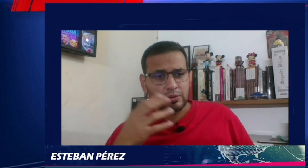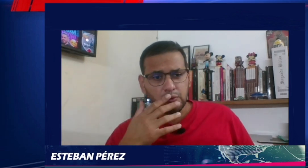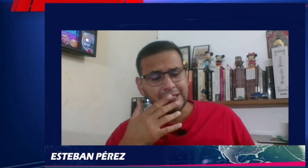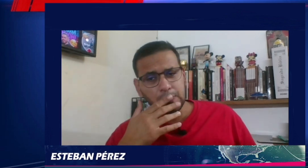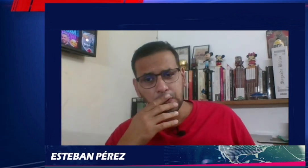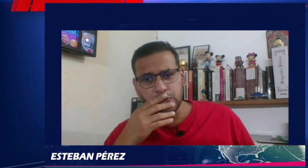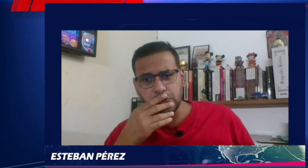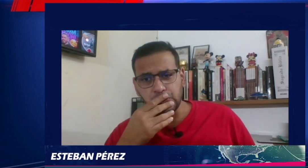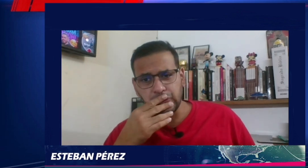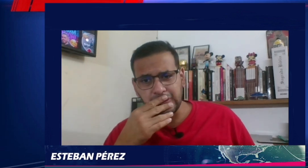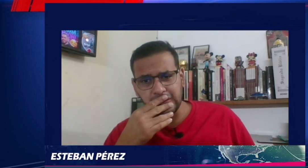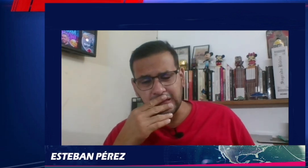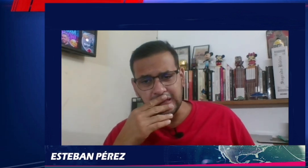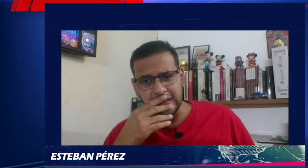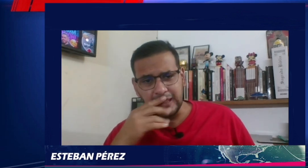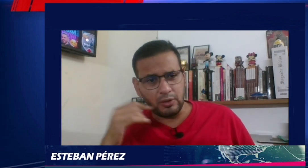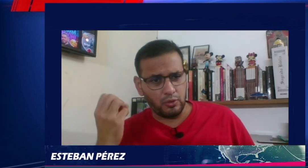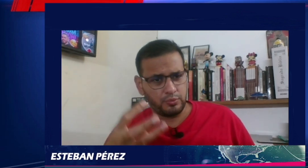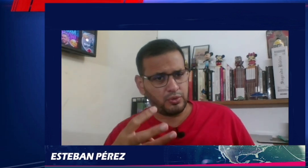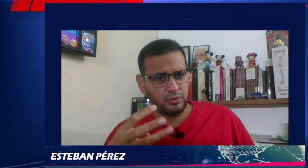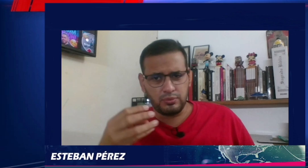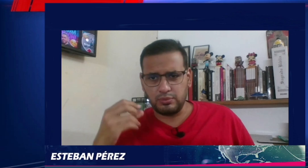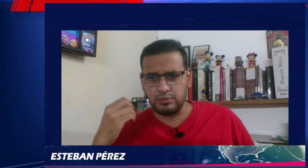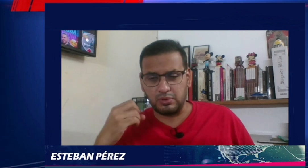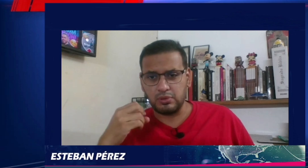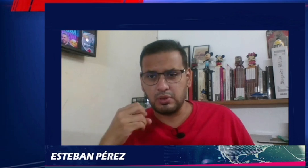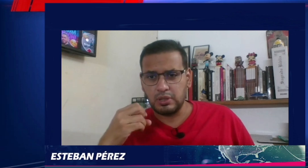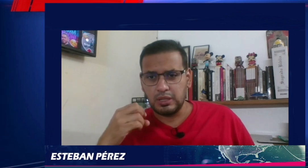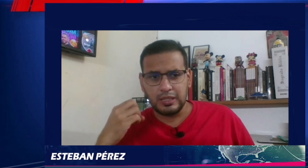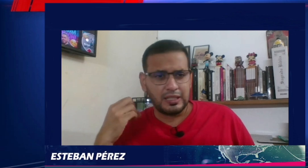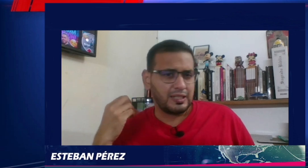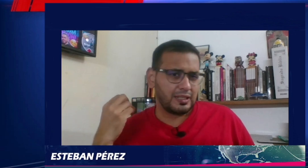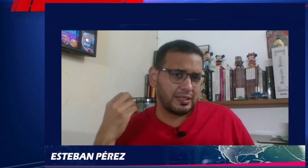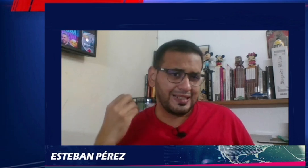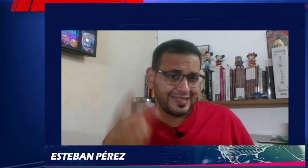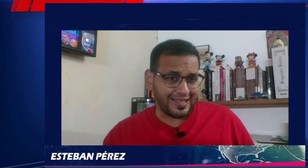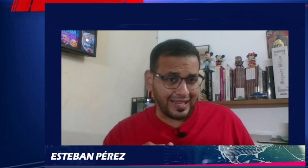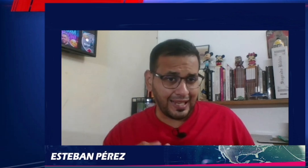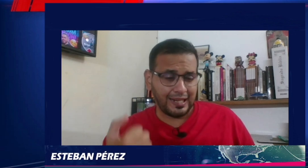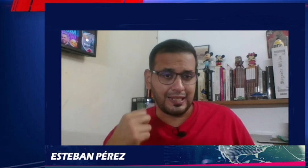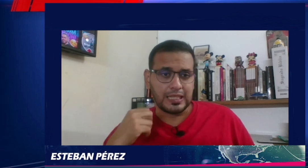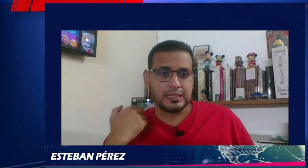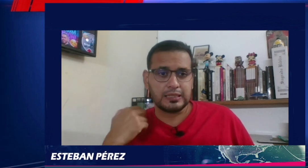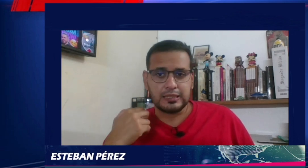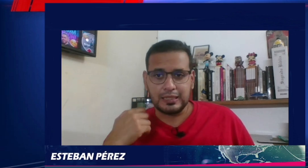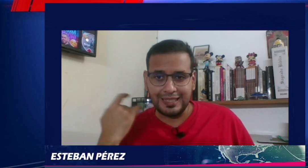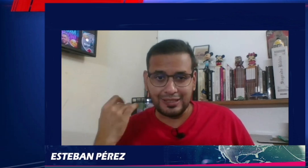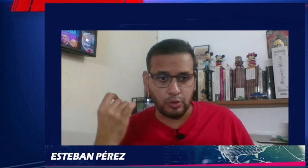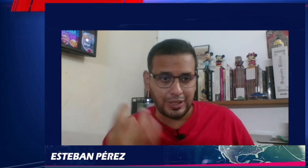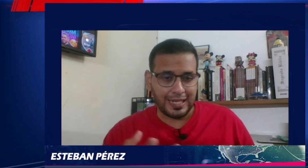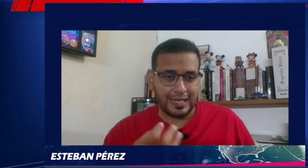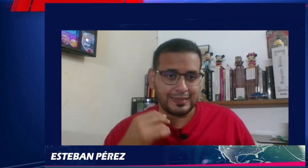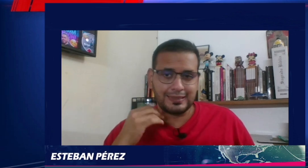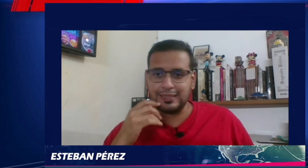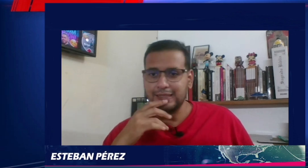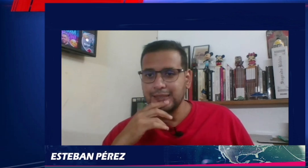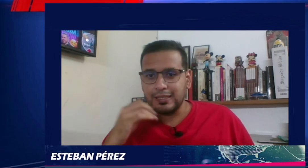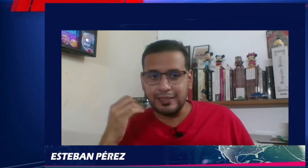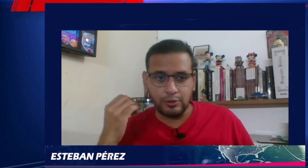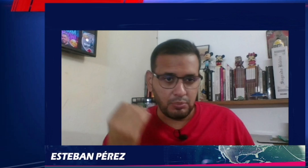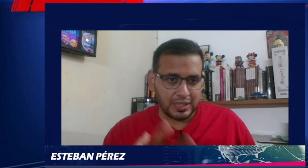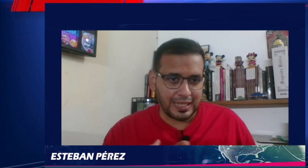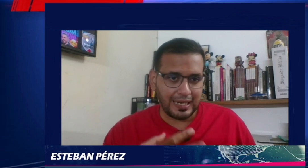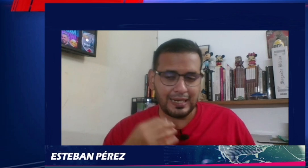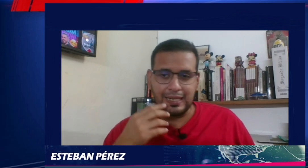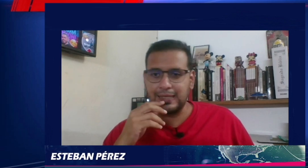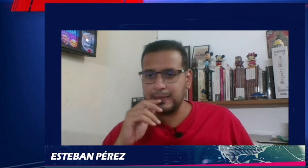Pero ¿cuántos años de corrupción, de ceguera, de intolerancia,